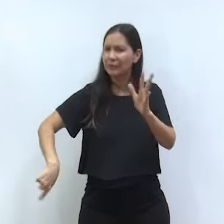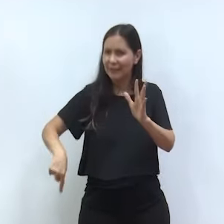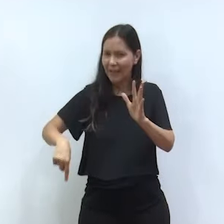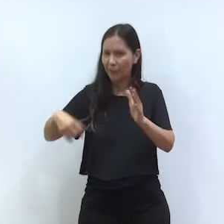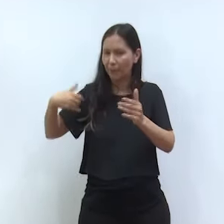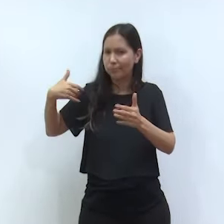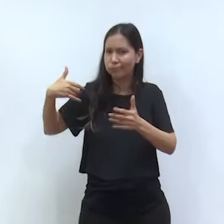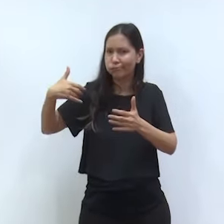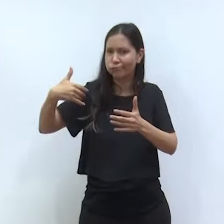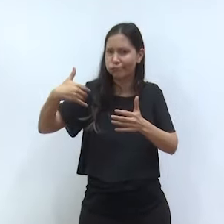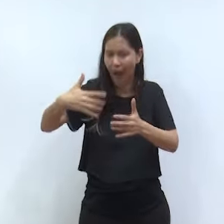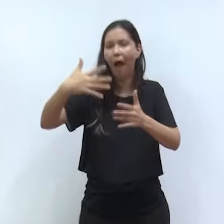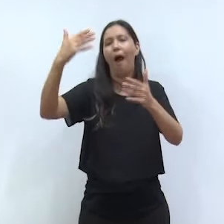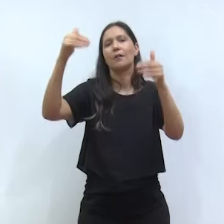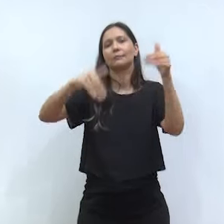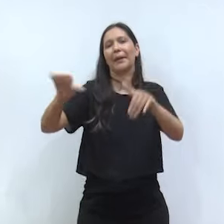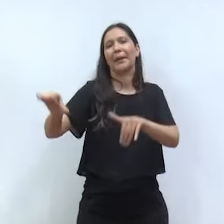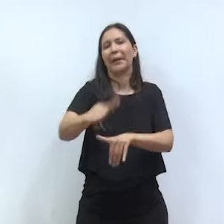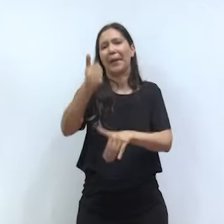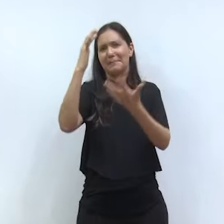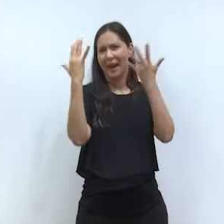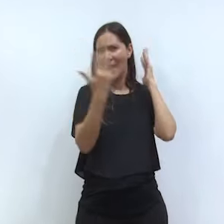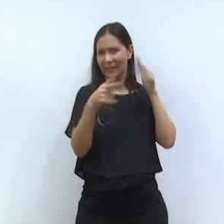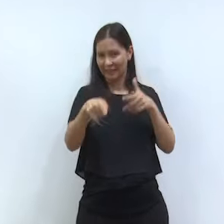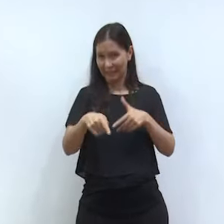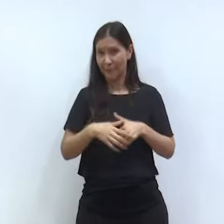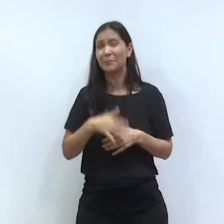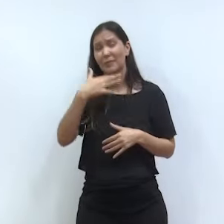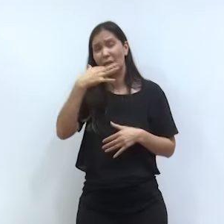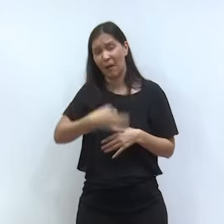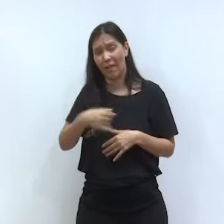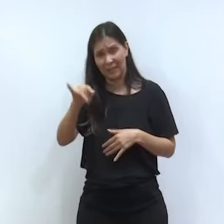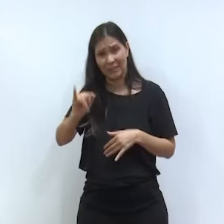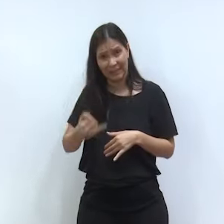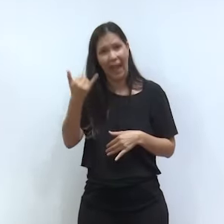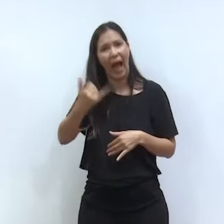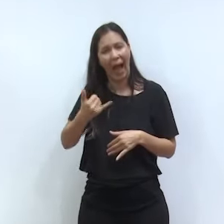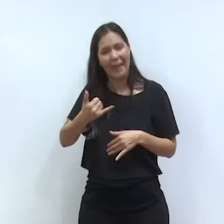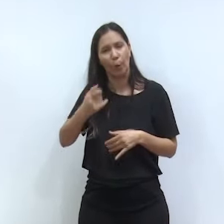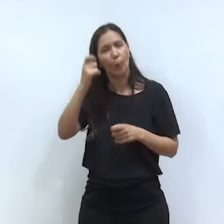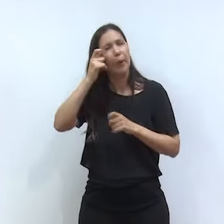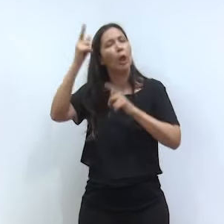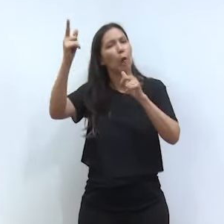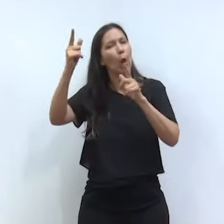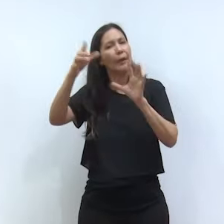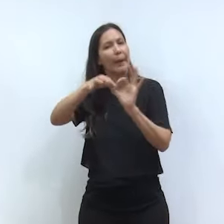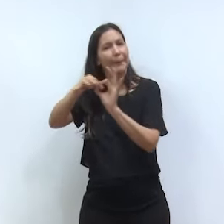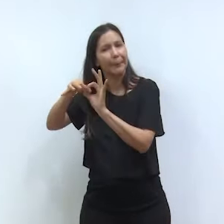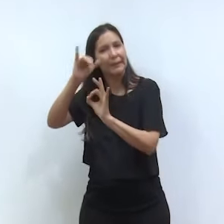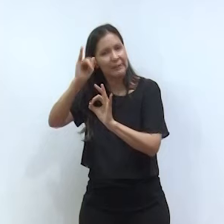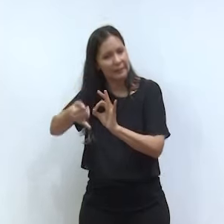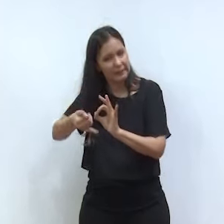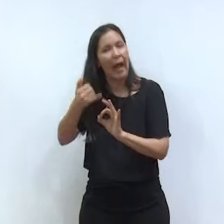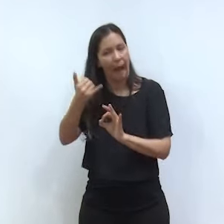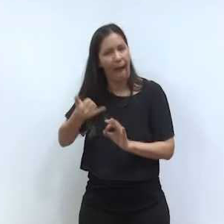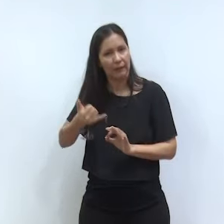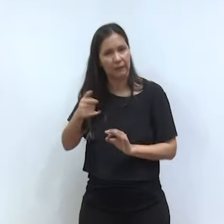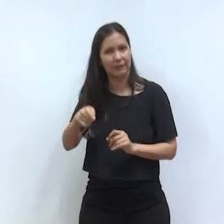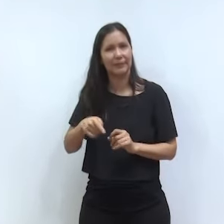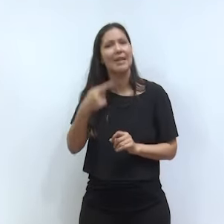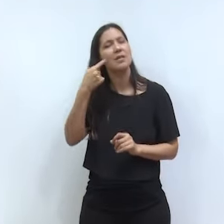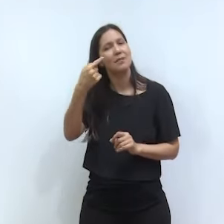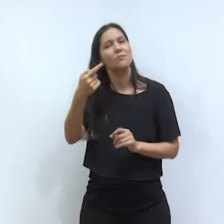lugar pero es cierto que había una afinidad ideológica por detrás Y eso creo lo que de algún modo está